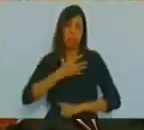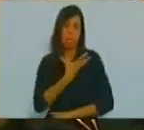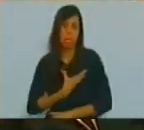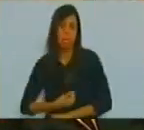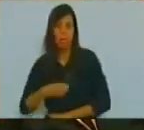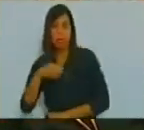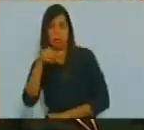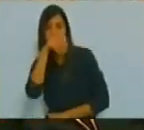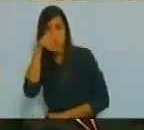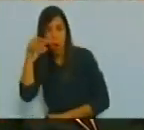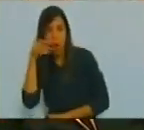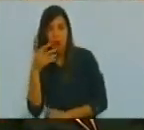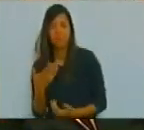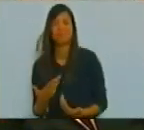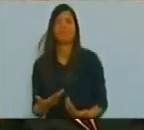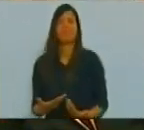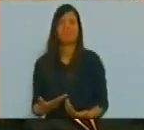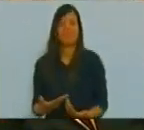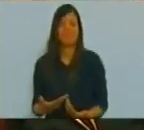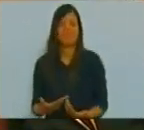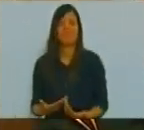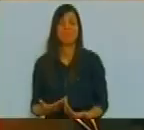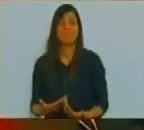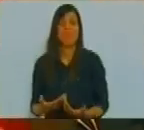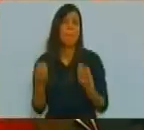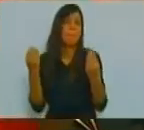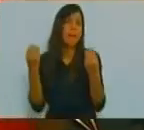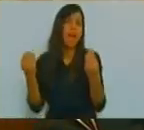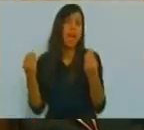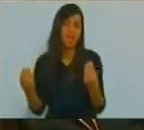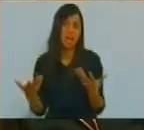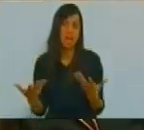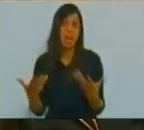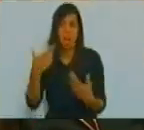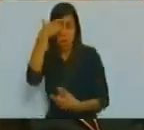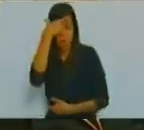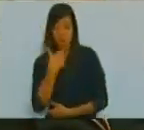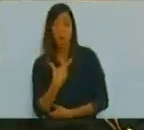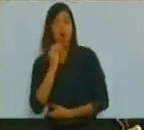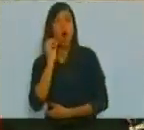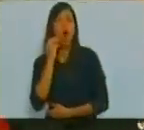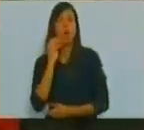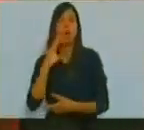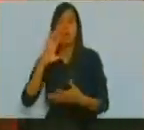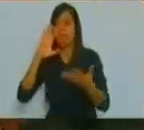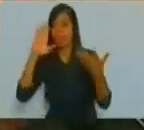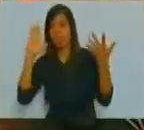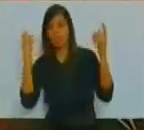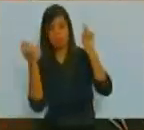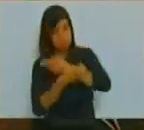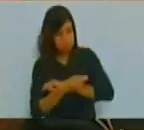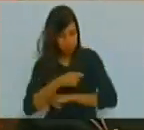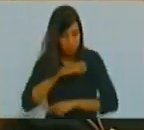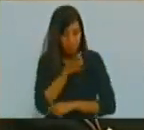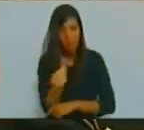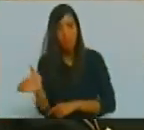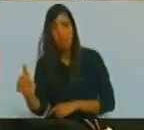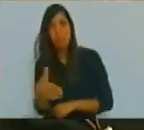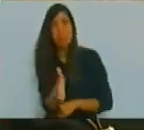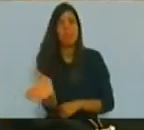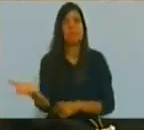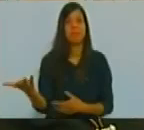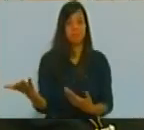oro de chávez para que desvíen el camino de la vida bonita